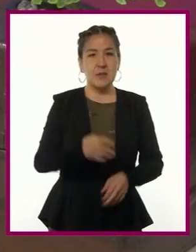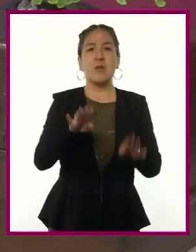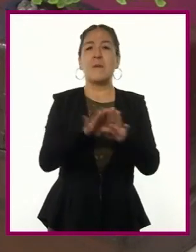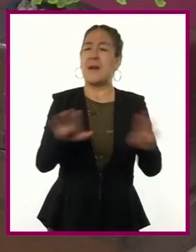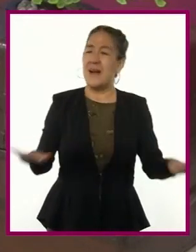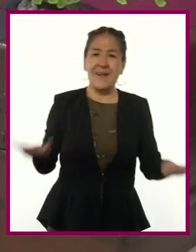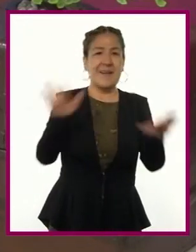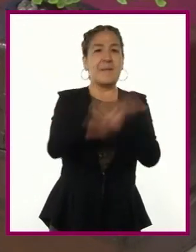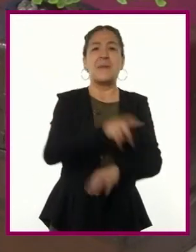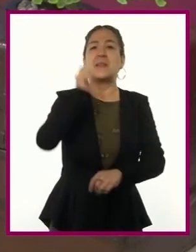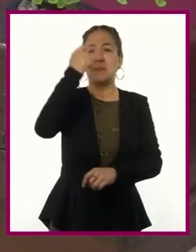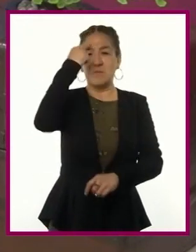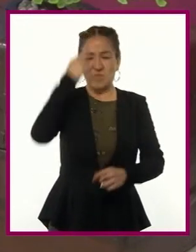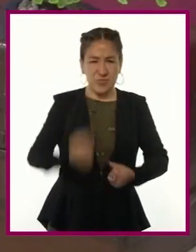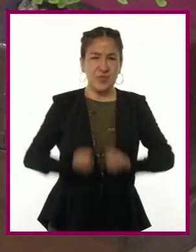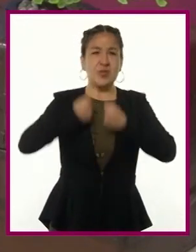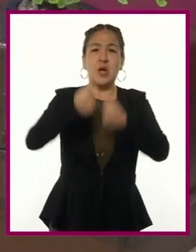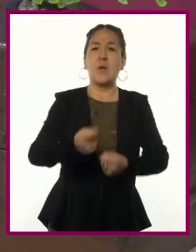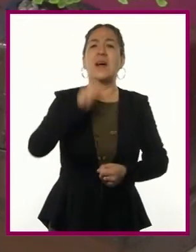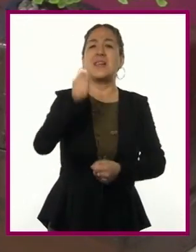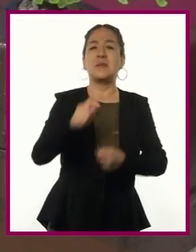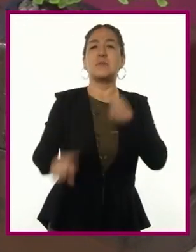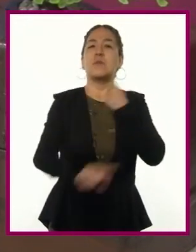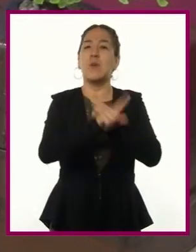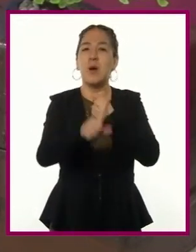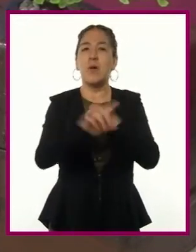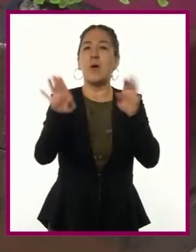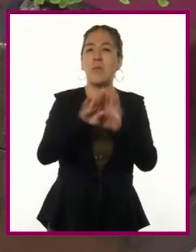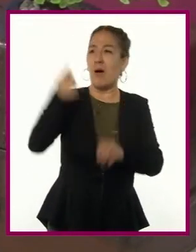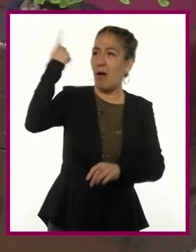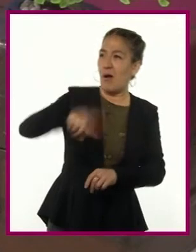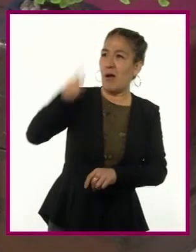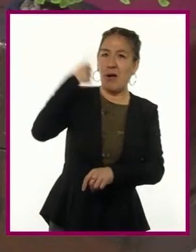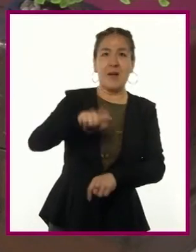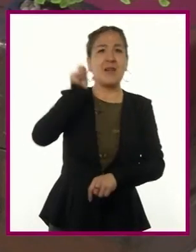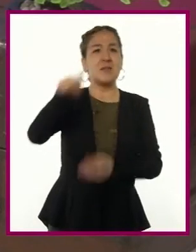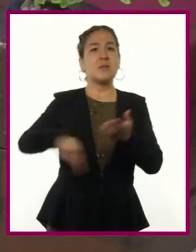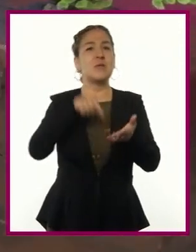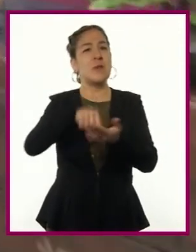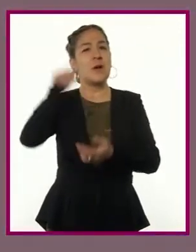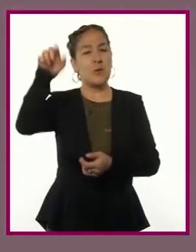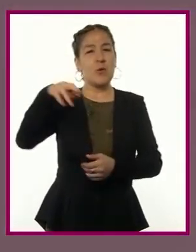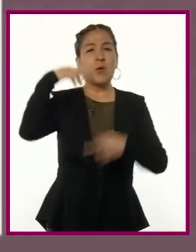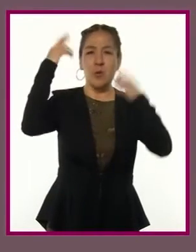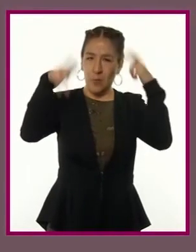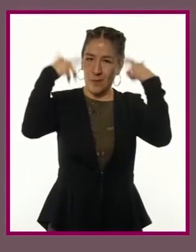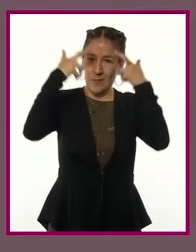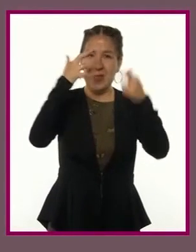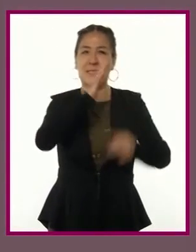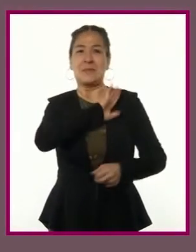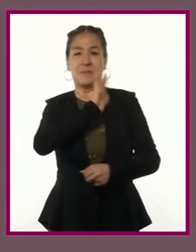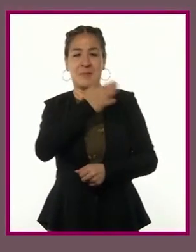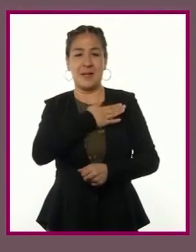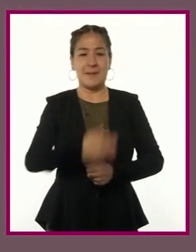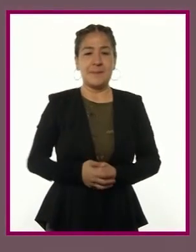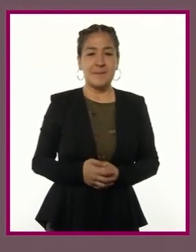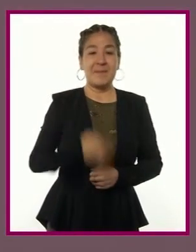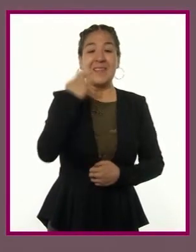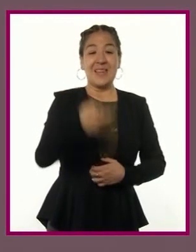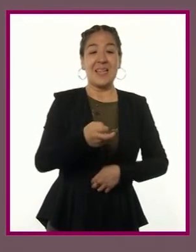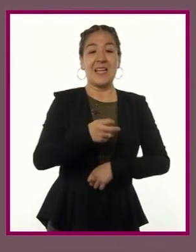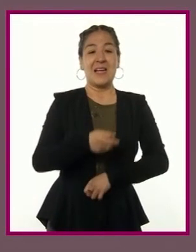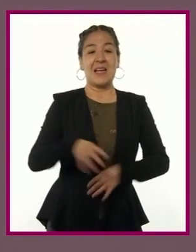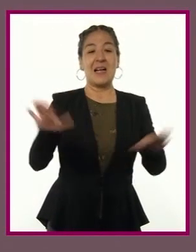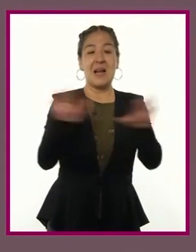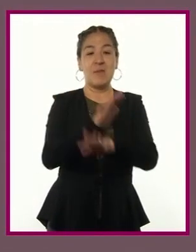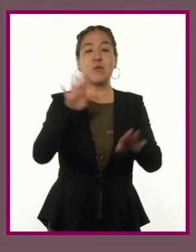exacerbaran y encabezaran el descontento ante las medidas que habían sido implementadas por la corona española. El desajuste económico-social